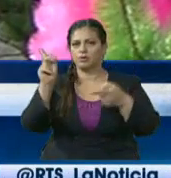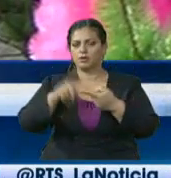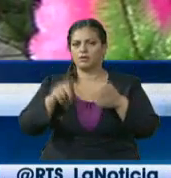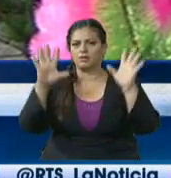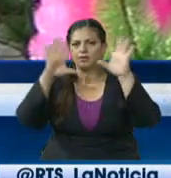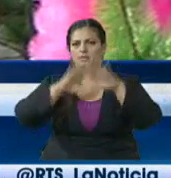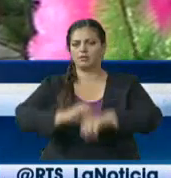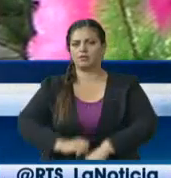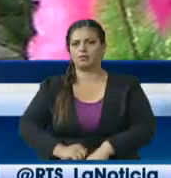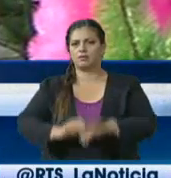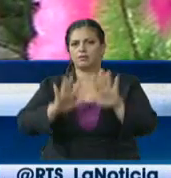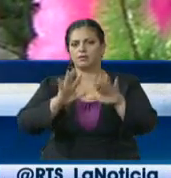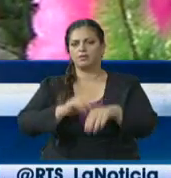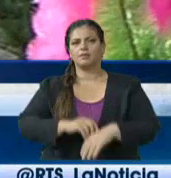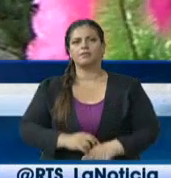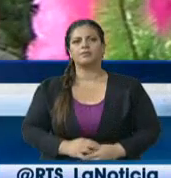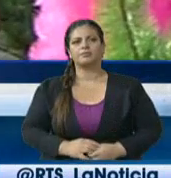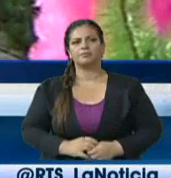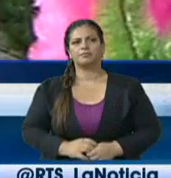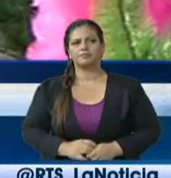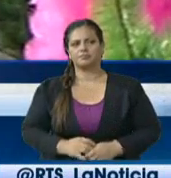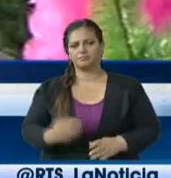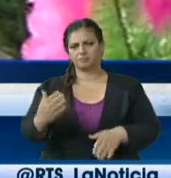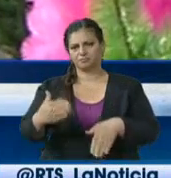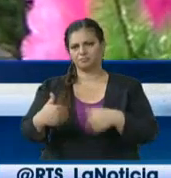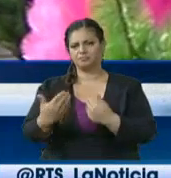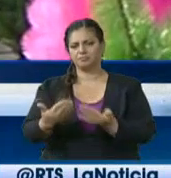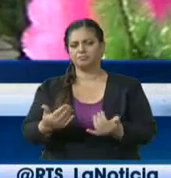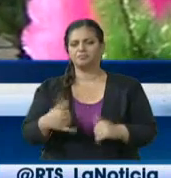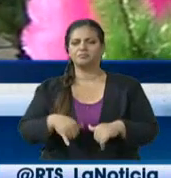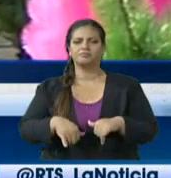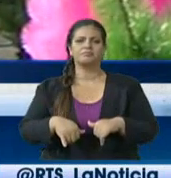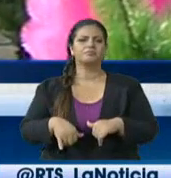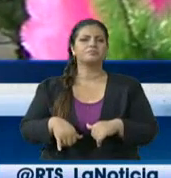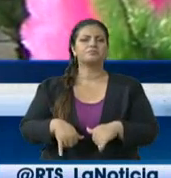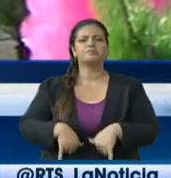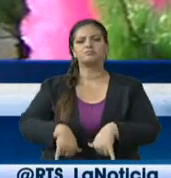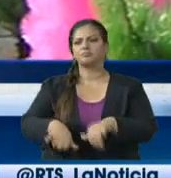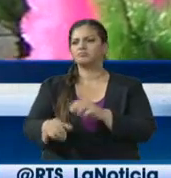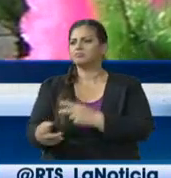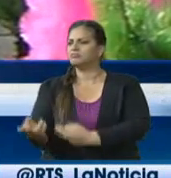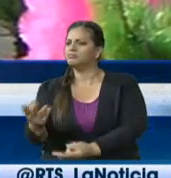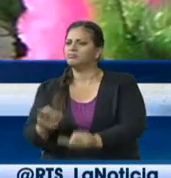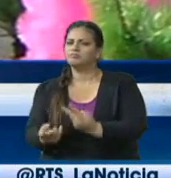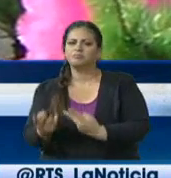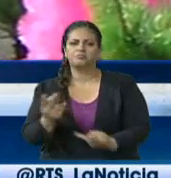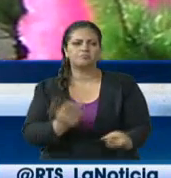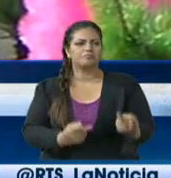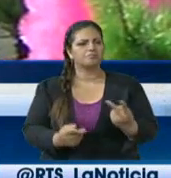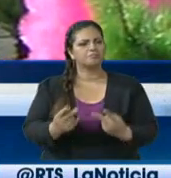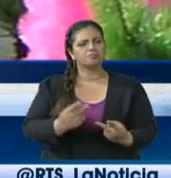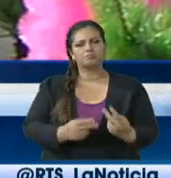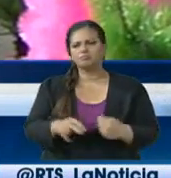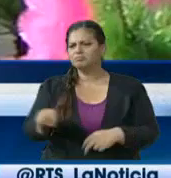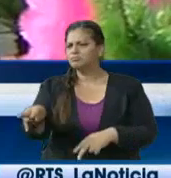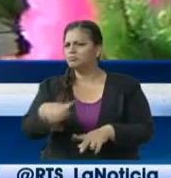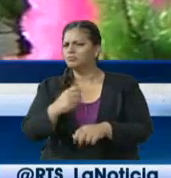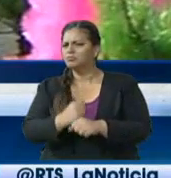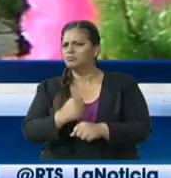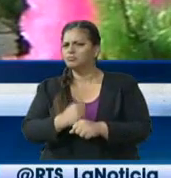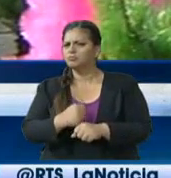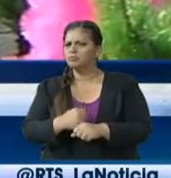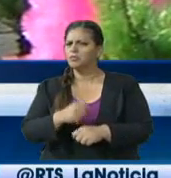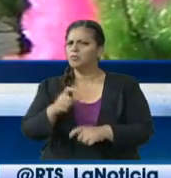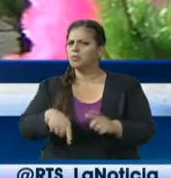ofrece este lugar, que concita no solamente a estos comerciantes, sino también la fuerza y el trabajo de personas emprendedoras que quieren salir